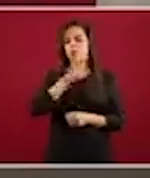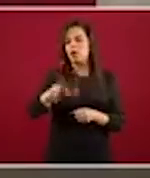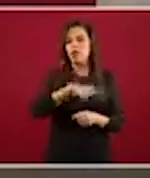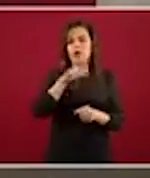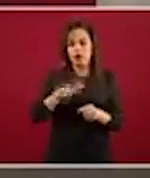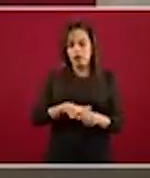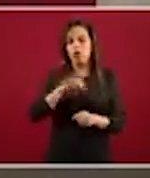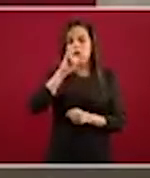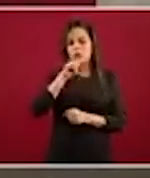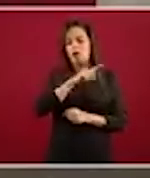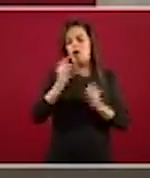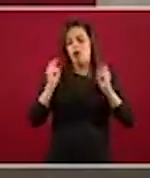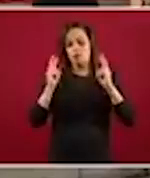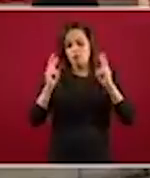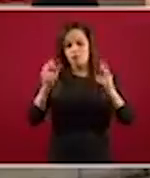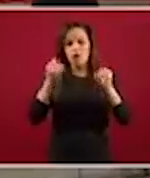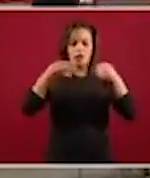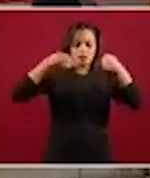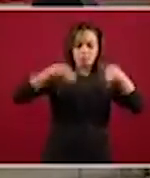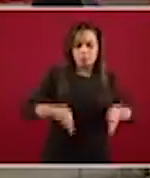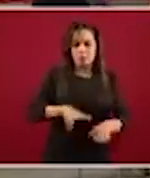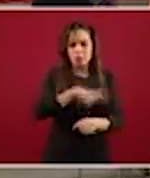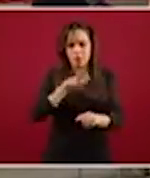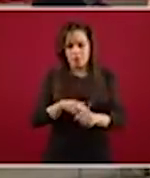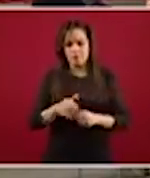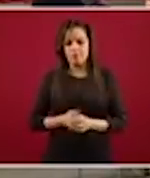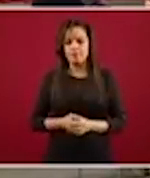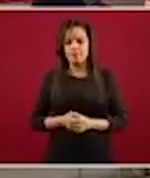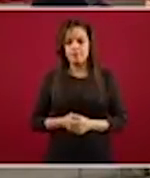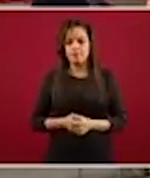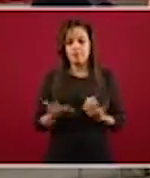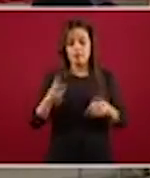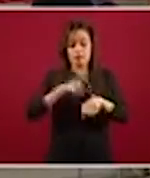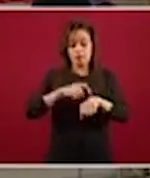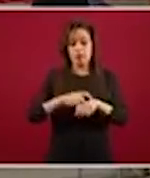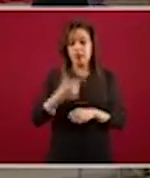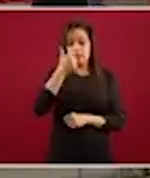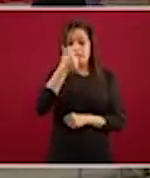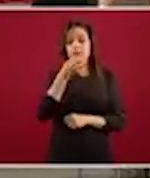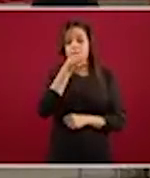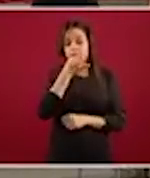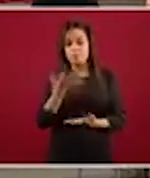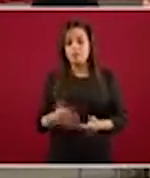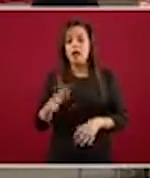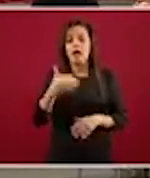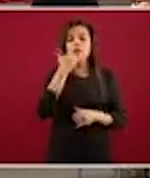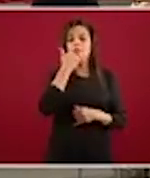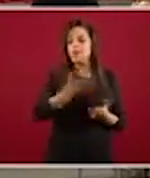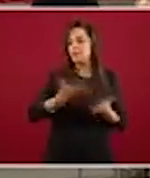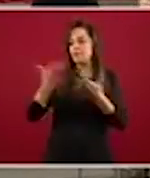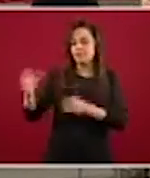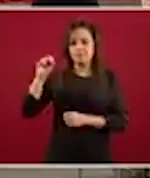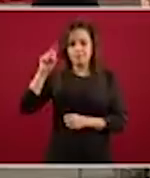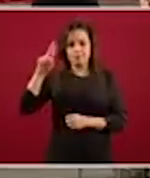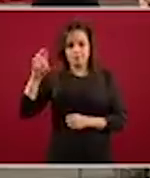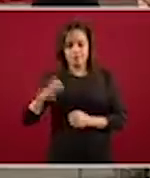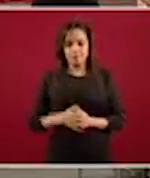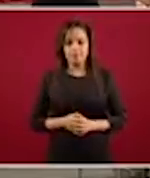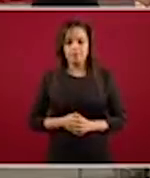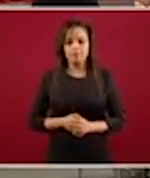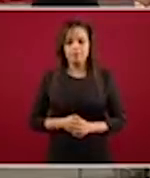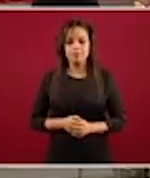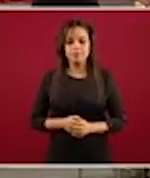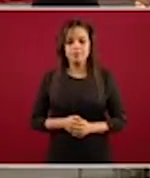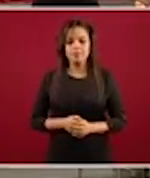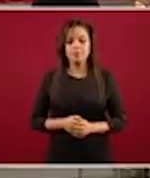¿Sí? Vamos a ir muy rápido, me dicen que quedan 7 minutos con las últimas dos compañeras. Perdón, el canciller, disculpe usted, canciller. No, es por…